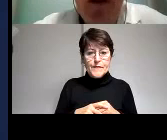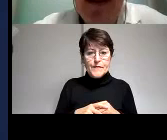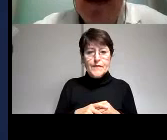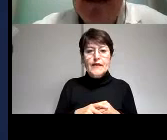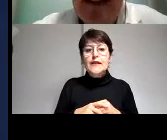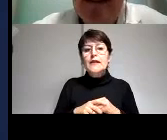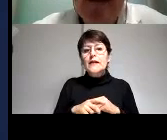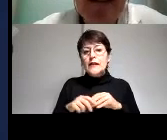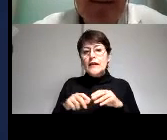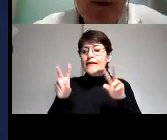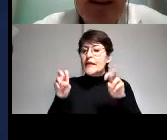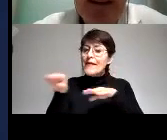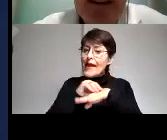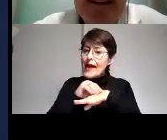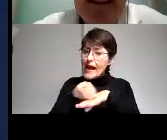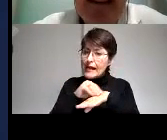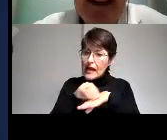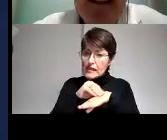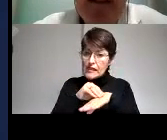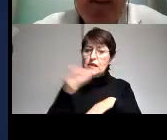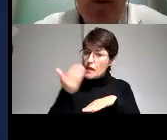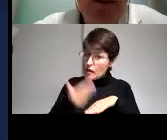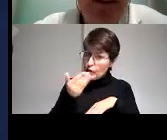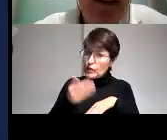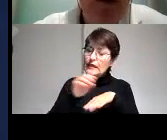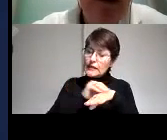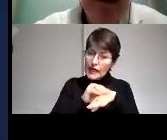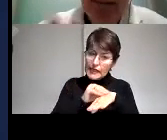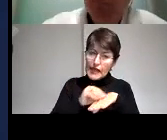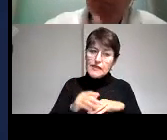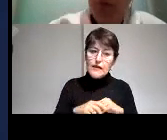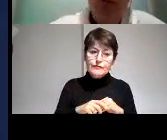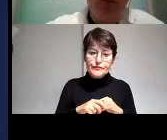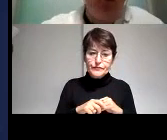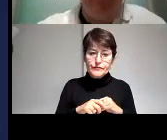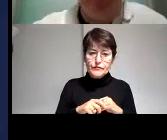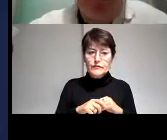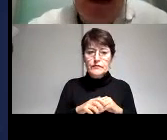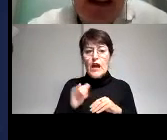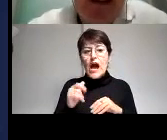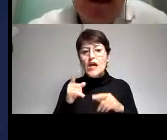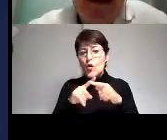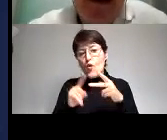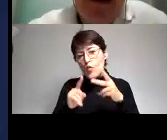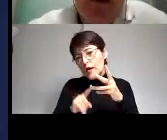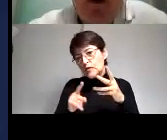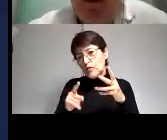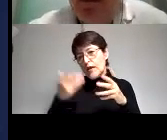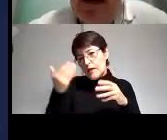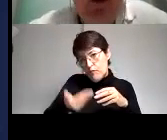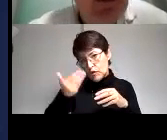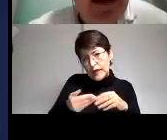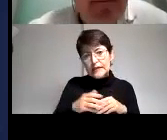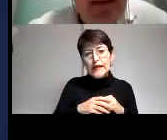Hemos hablado de las grasas, de la importancia de las grasas, pues hemos de tener en cuenta, hay 4 puntos que me gustaría aquí resaltar.